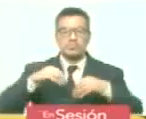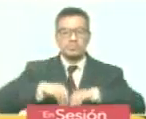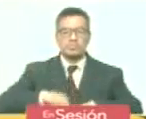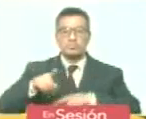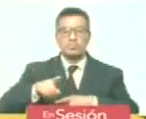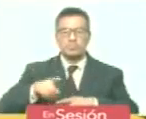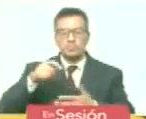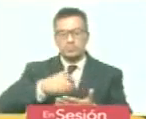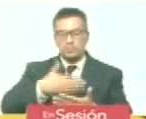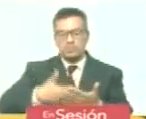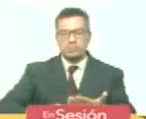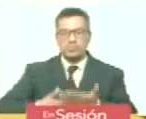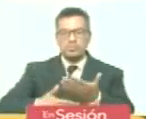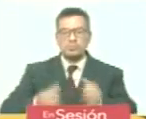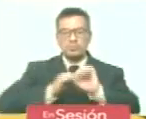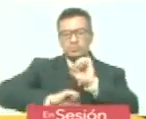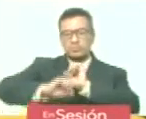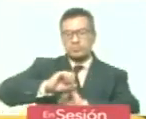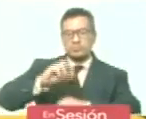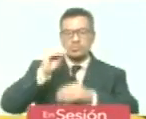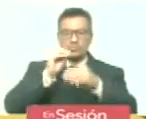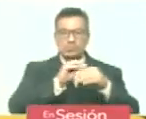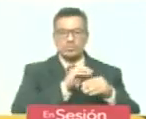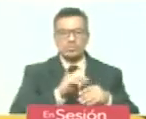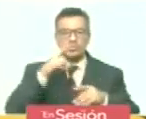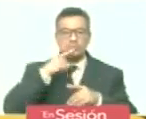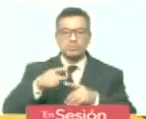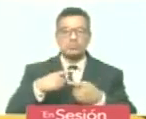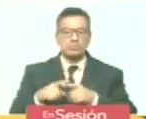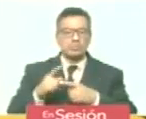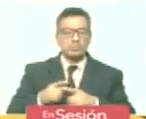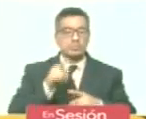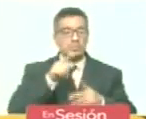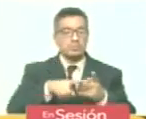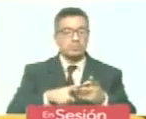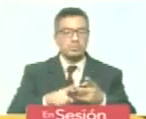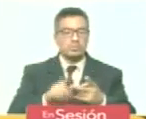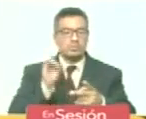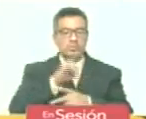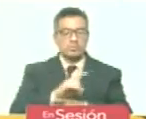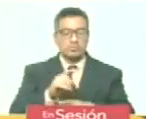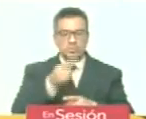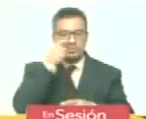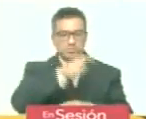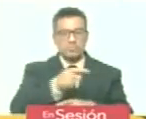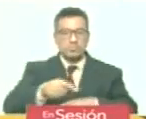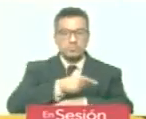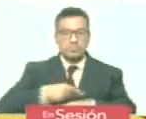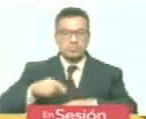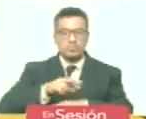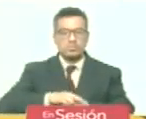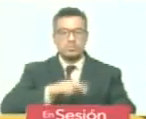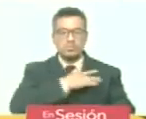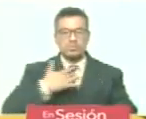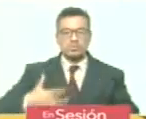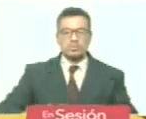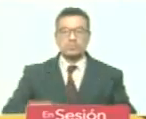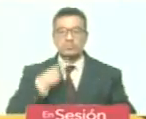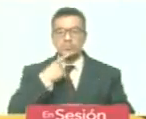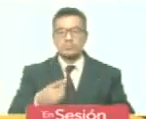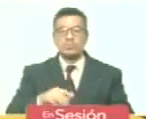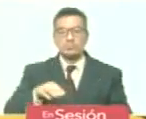el documento presentado en rechazo a la provocación del imperialismo norteamericano contra el pueblo y el gobierno de la República Popular China,